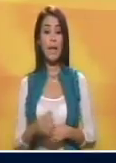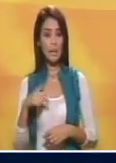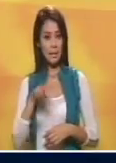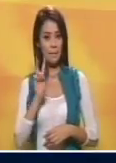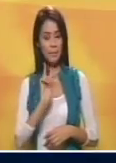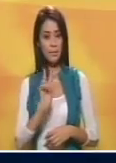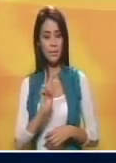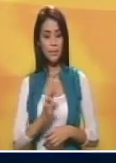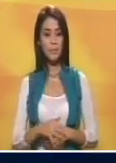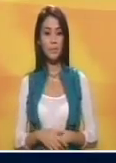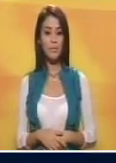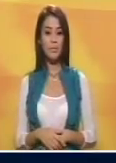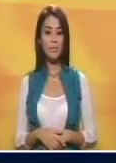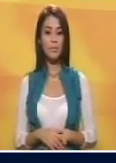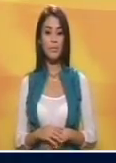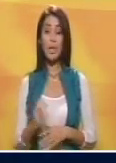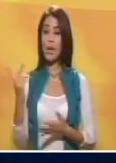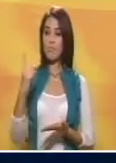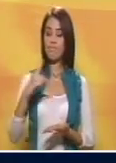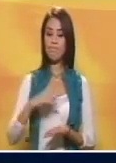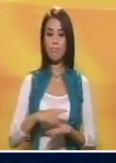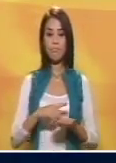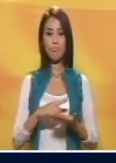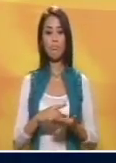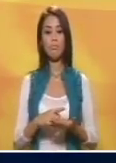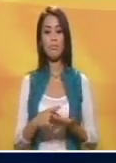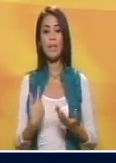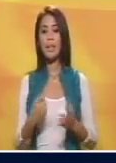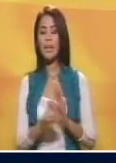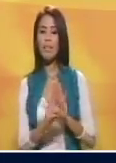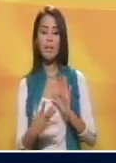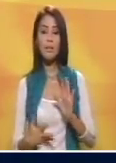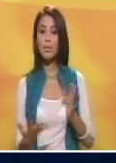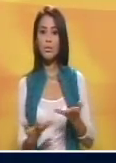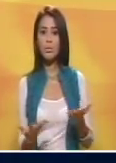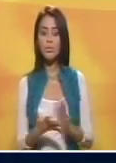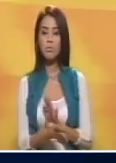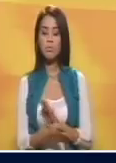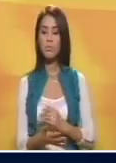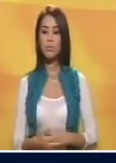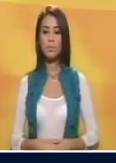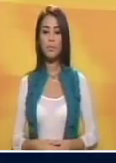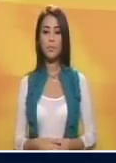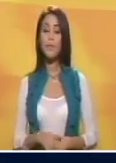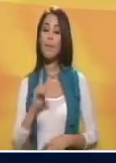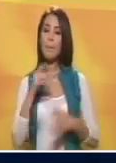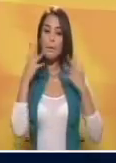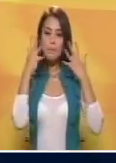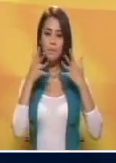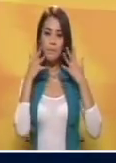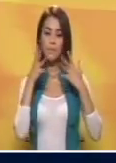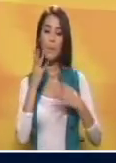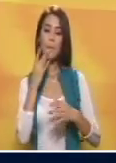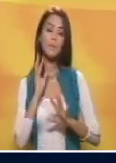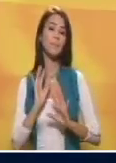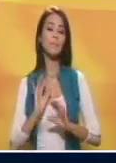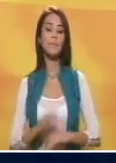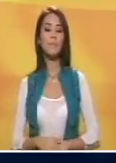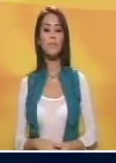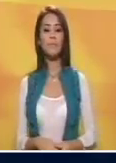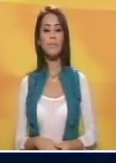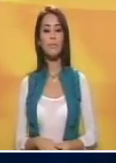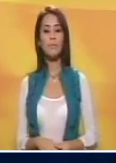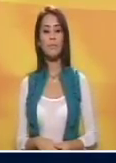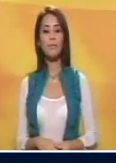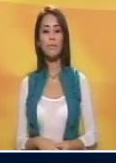patria. Él no puede venir a un país a socavar el Estado de Derecho. Pero también otra recomendación, mire, por si no le da, digamos, si no